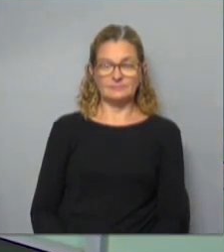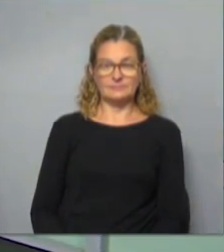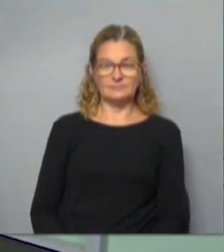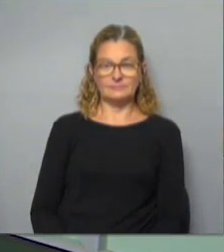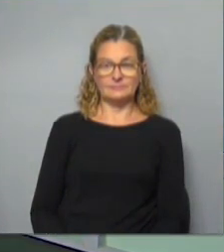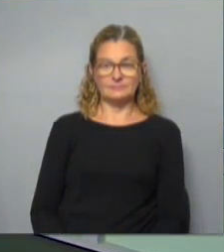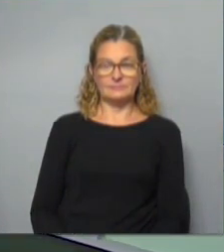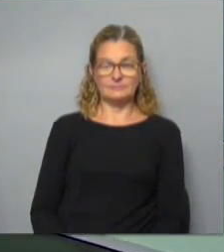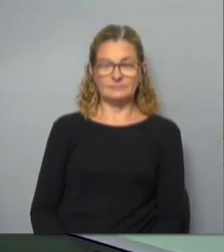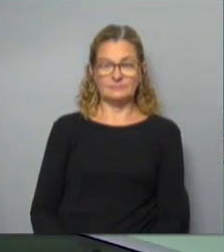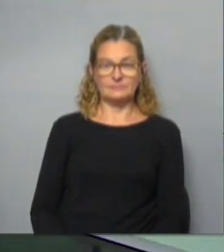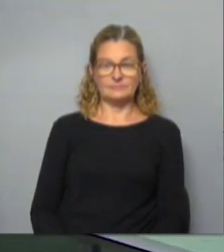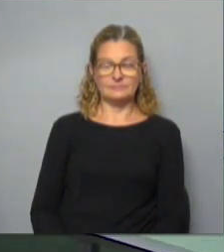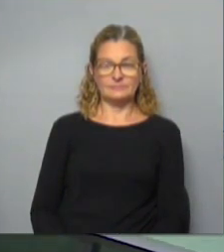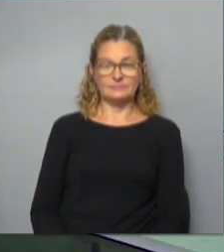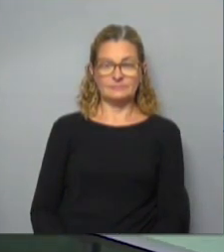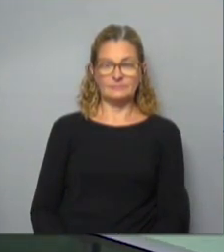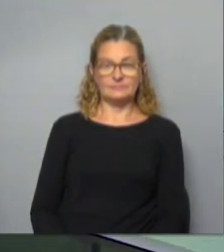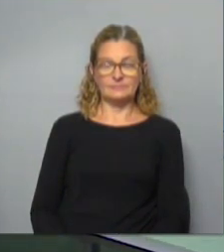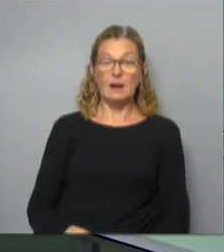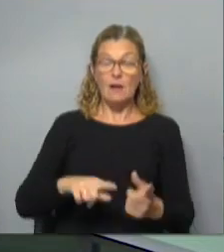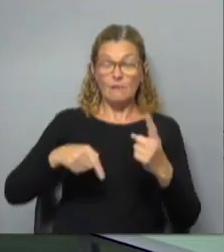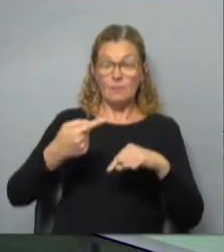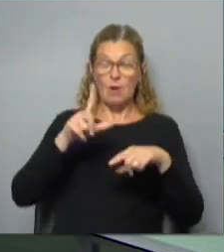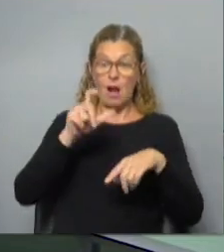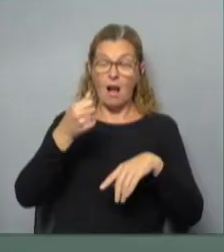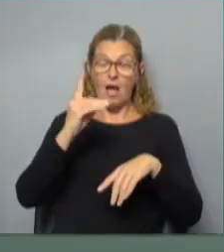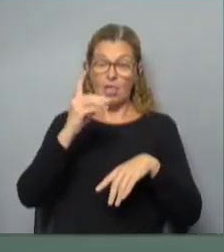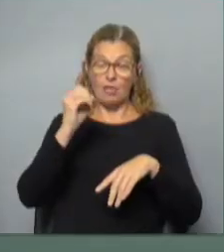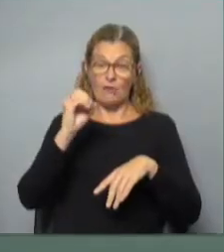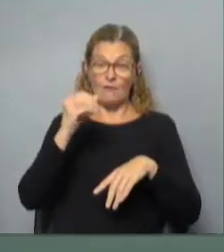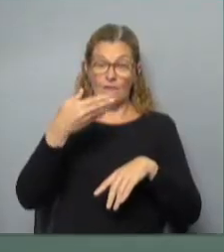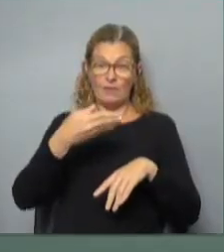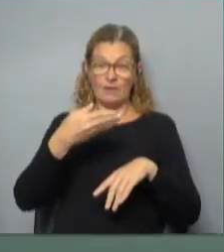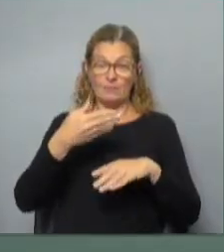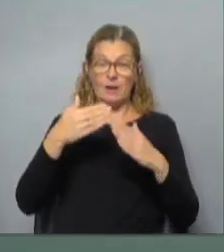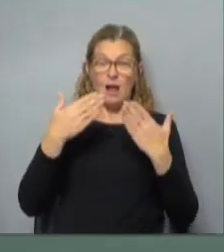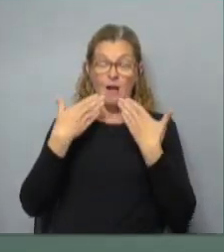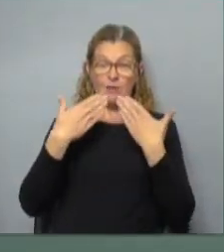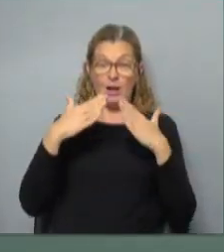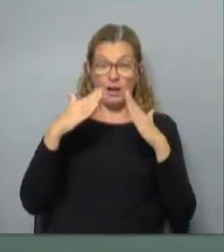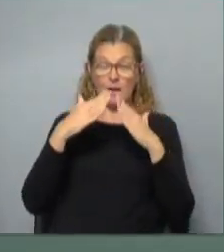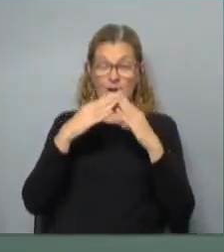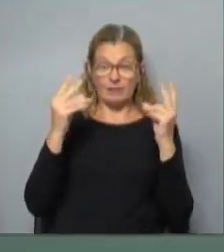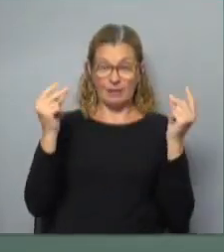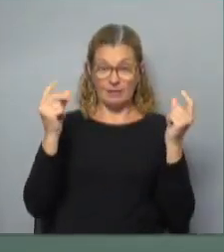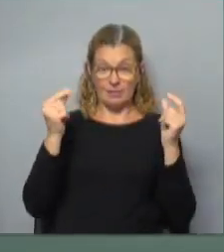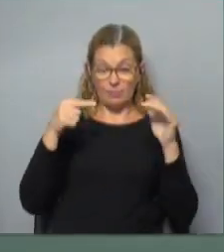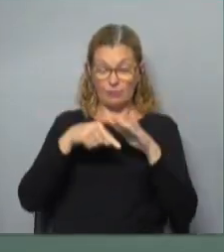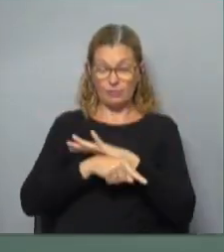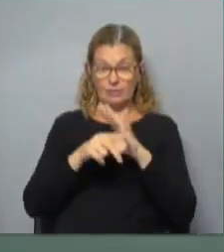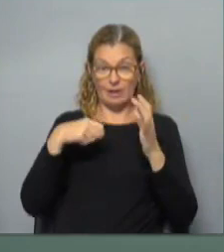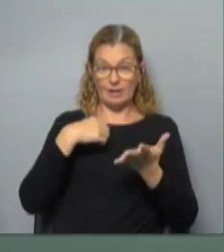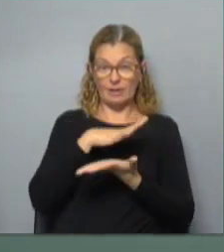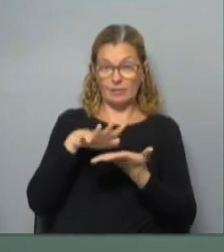30 grados bueno viene el adobe si tiene el lado de catedral y si se profundiza un poquito en esta